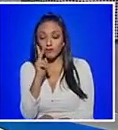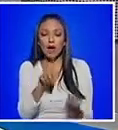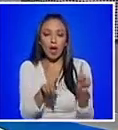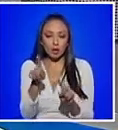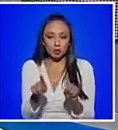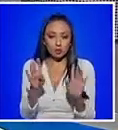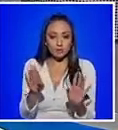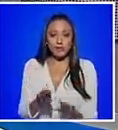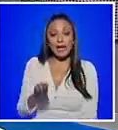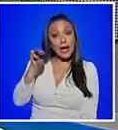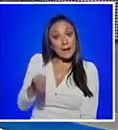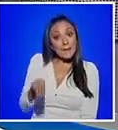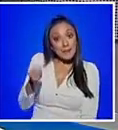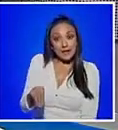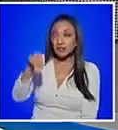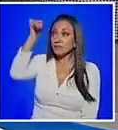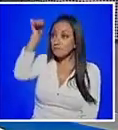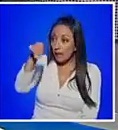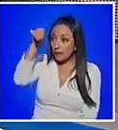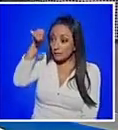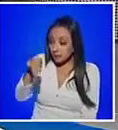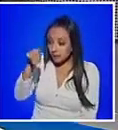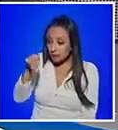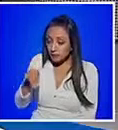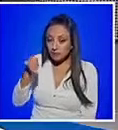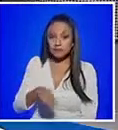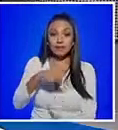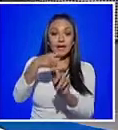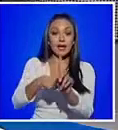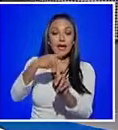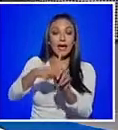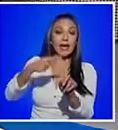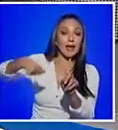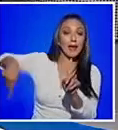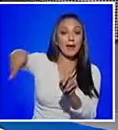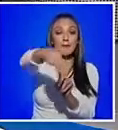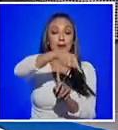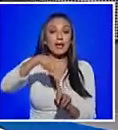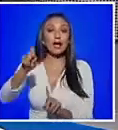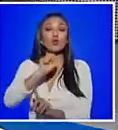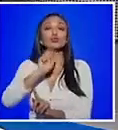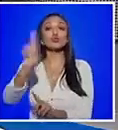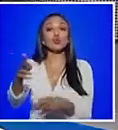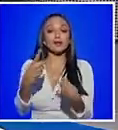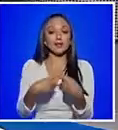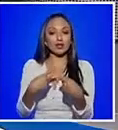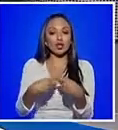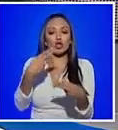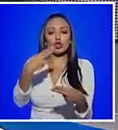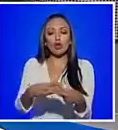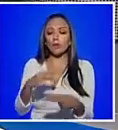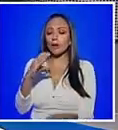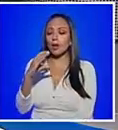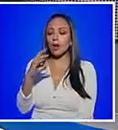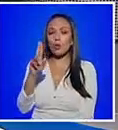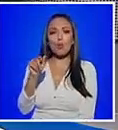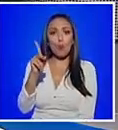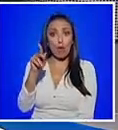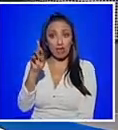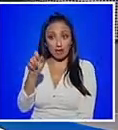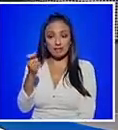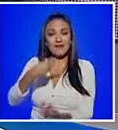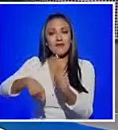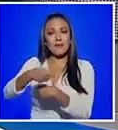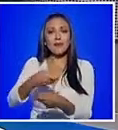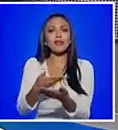los martes, el Mercado de las Cuadras, un abrazo para mis vecinos de las Cuadras, se desarrolla una feria de artículos nuevos o seminuevos. Se